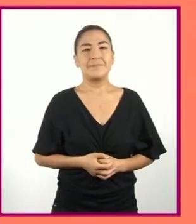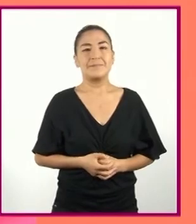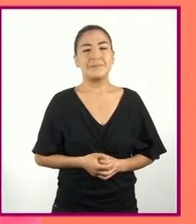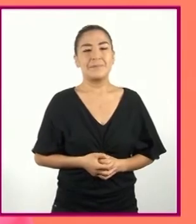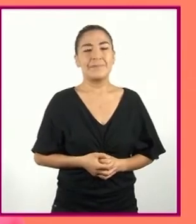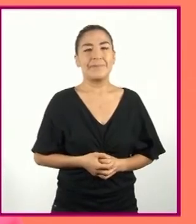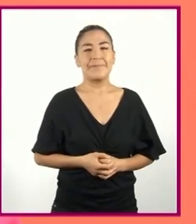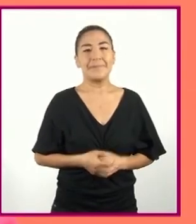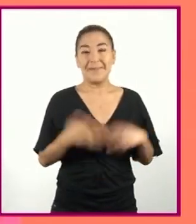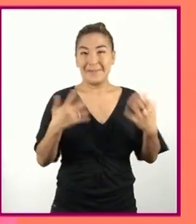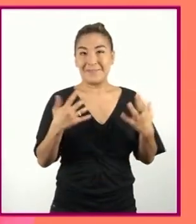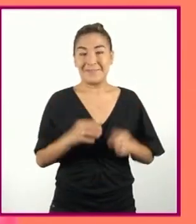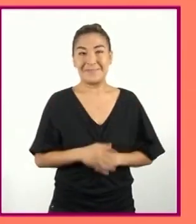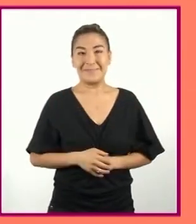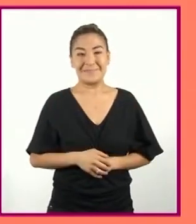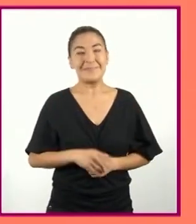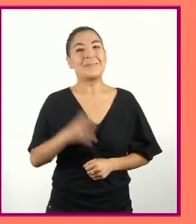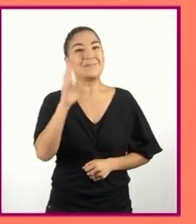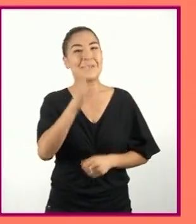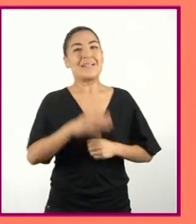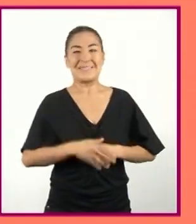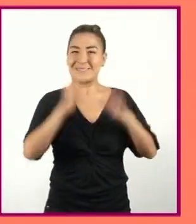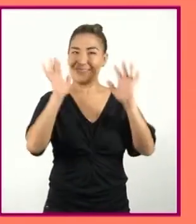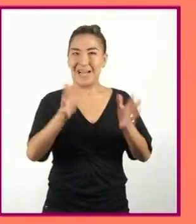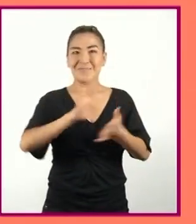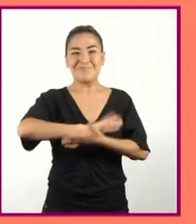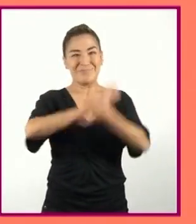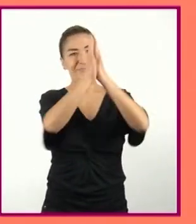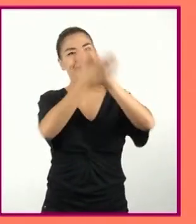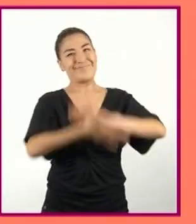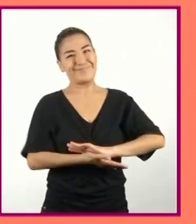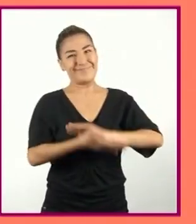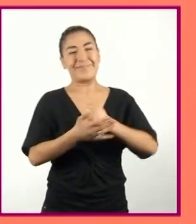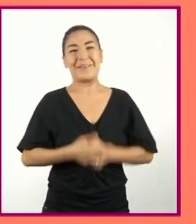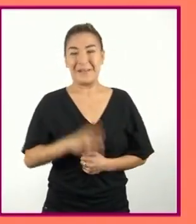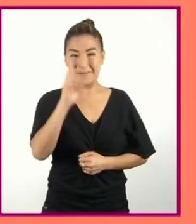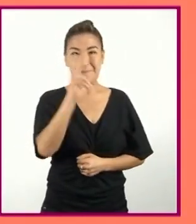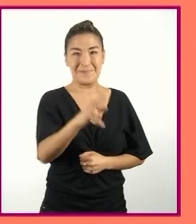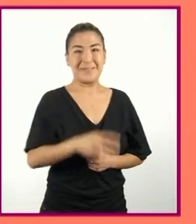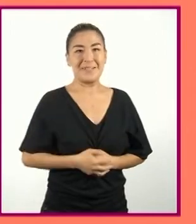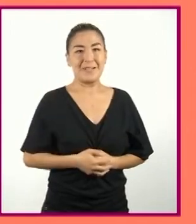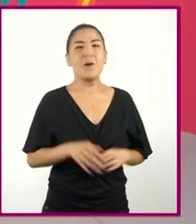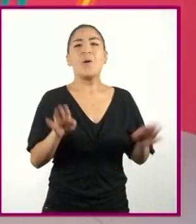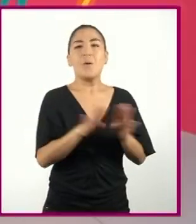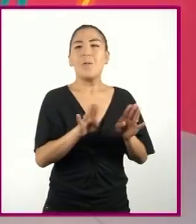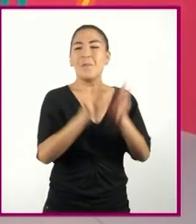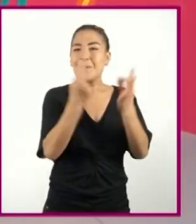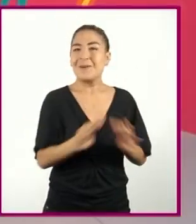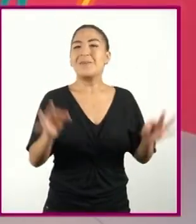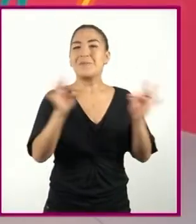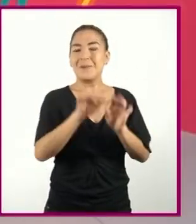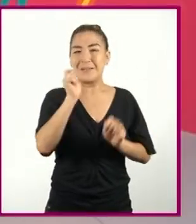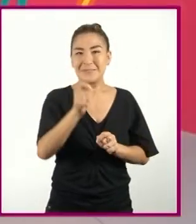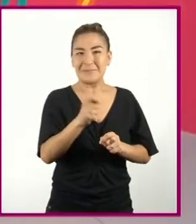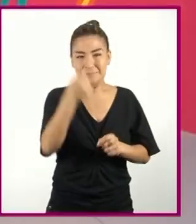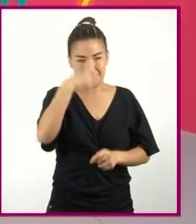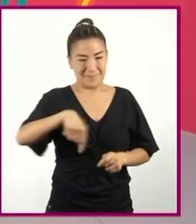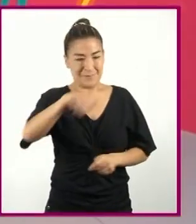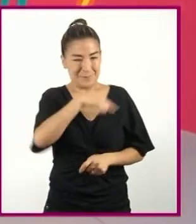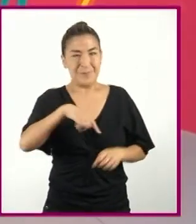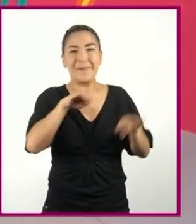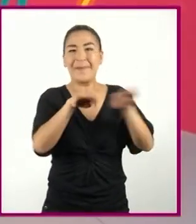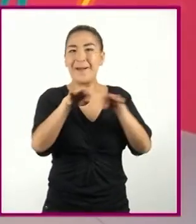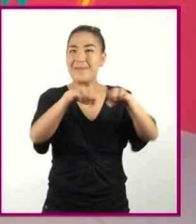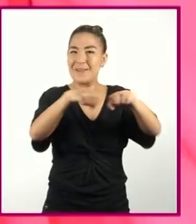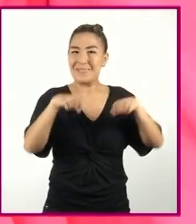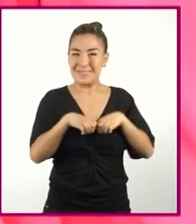¡Ay! ¡Vaya! Ahora sí, ya evolucionamos. ¿Ya vieron cómo es importante trabajar en equipo?